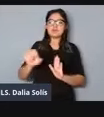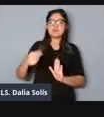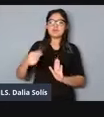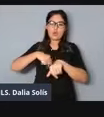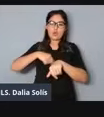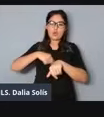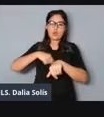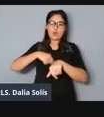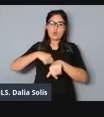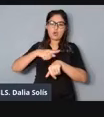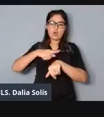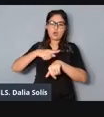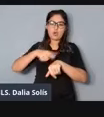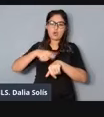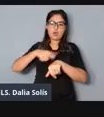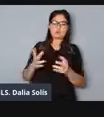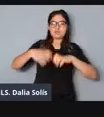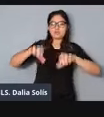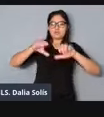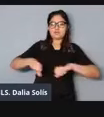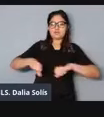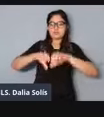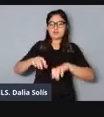o frente a mi celular